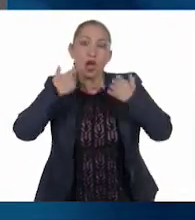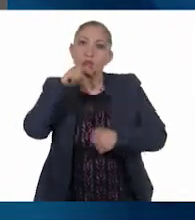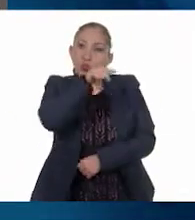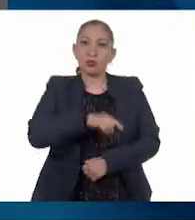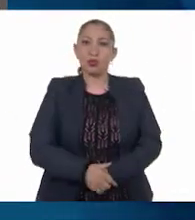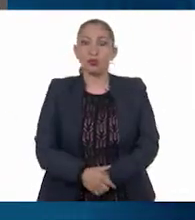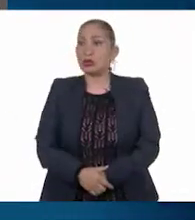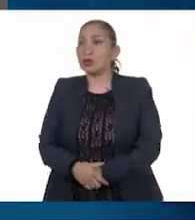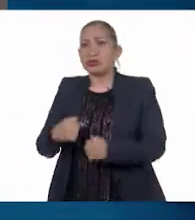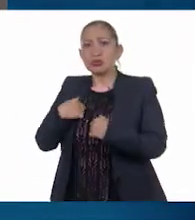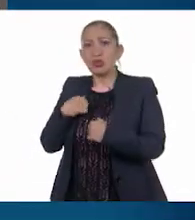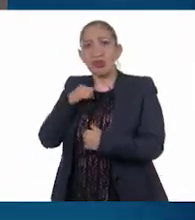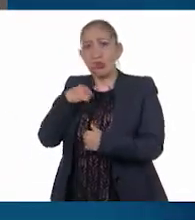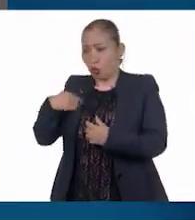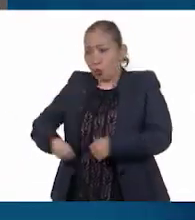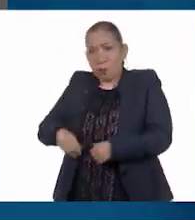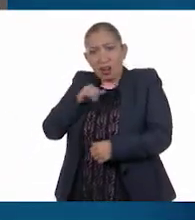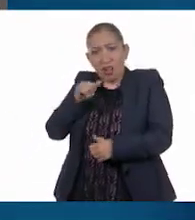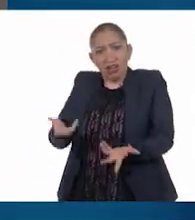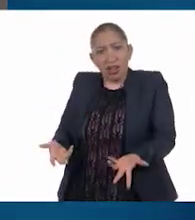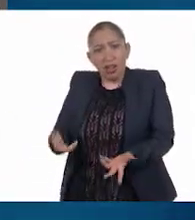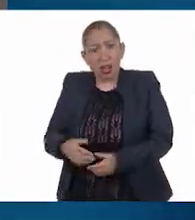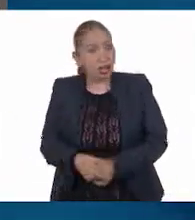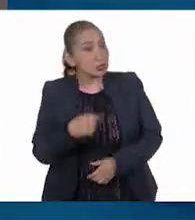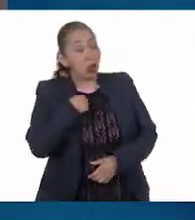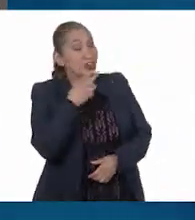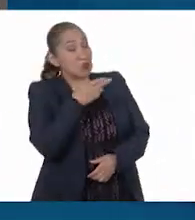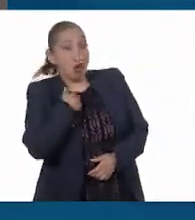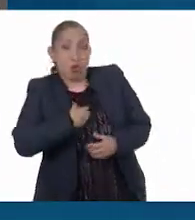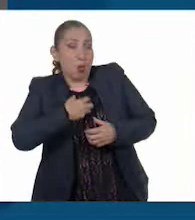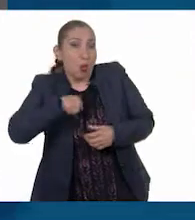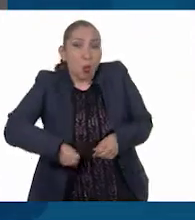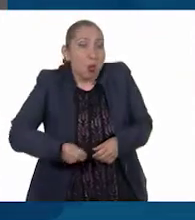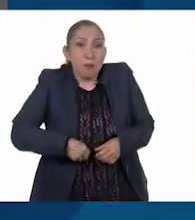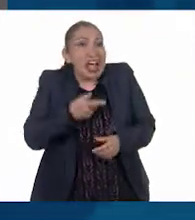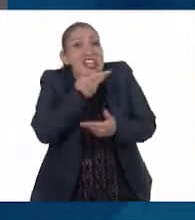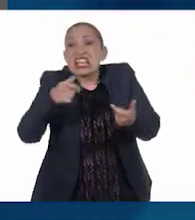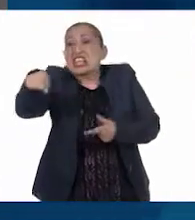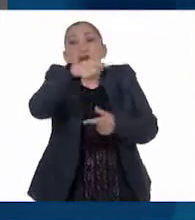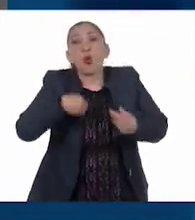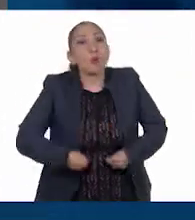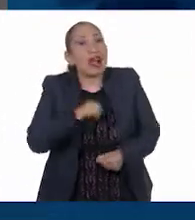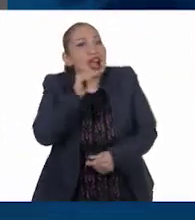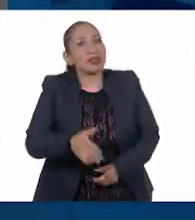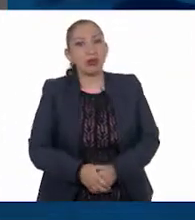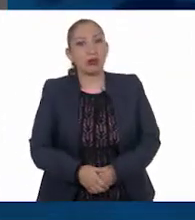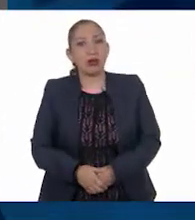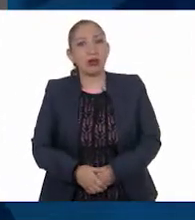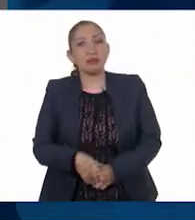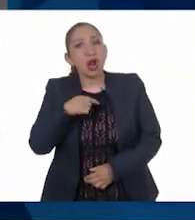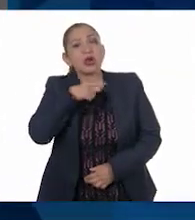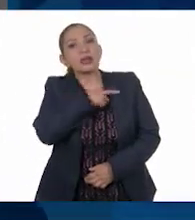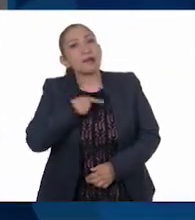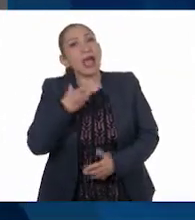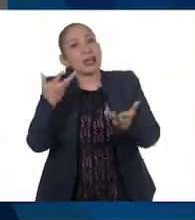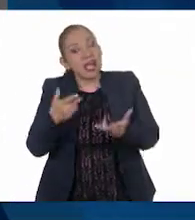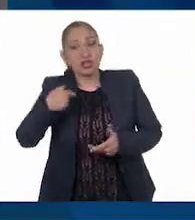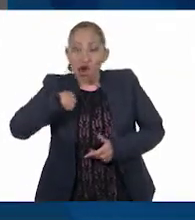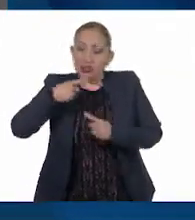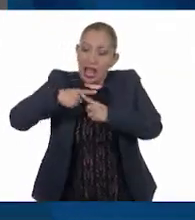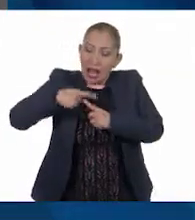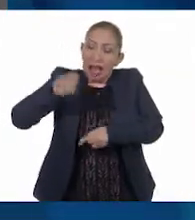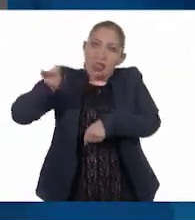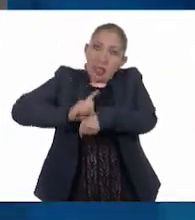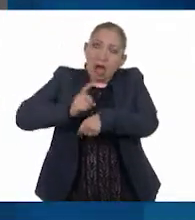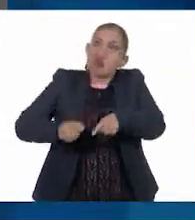tú. Pero yo no tengo la culpa, Agustín. No, pues yo tampoco tengo la culpa. Nadie tiene la culpa. Pero el que tiene que hacer tarea